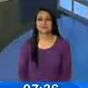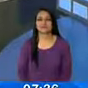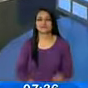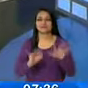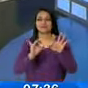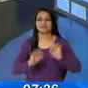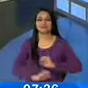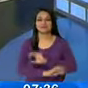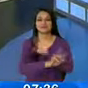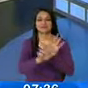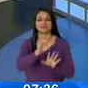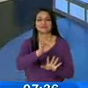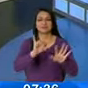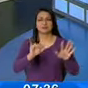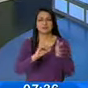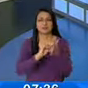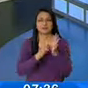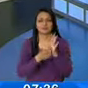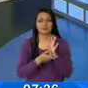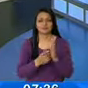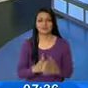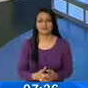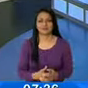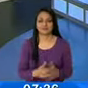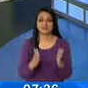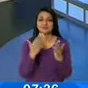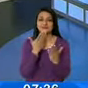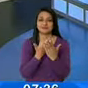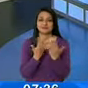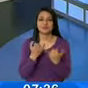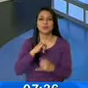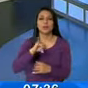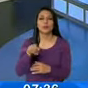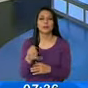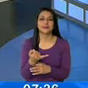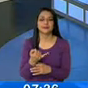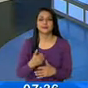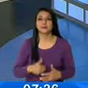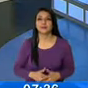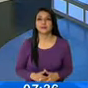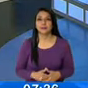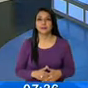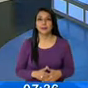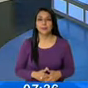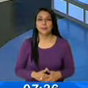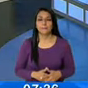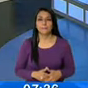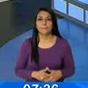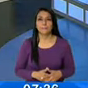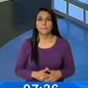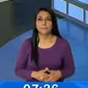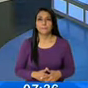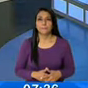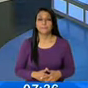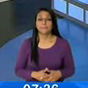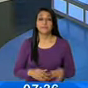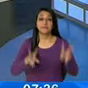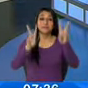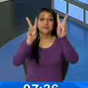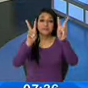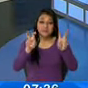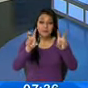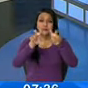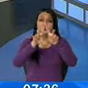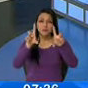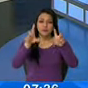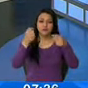7:36 de la mañana, gracias por acompañarnos. Estamos aquí en día jueves y es preocupante, Berito, el problema que se tiene con los transportistas que